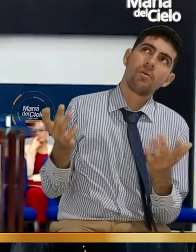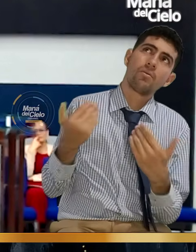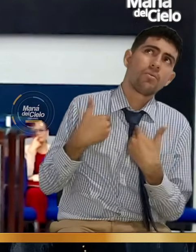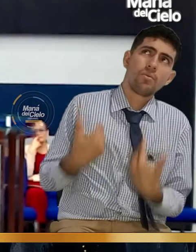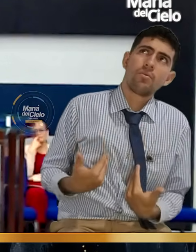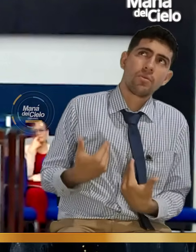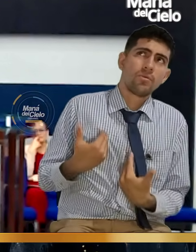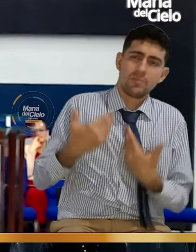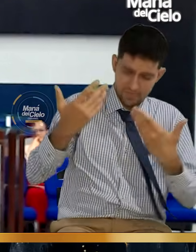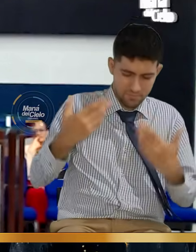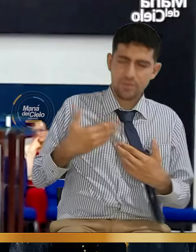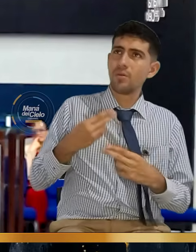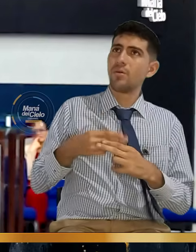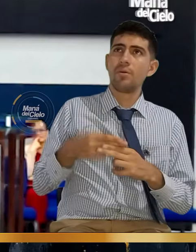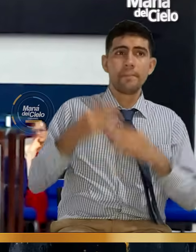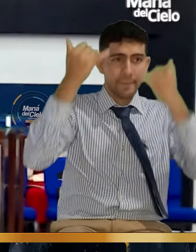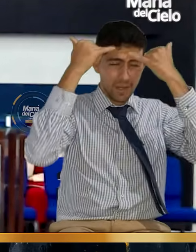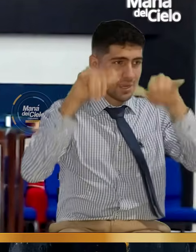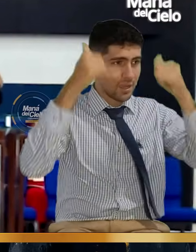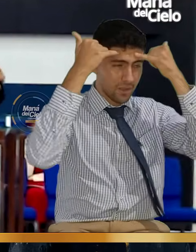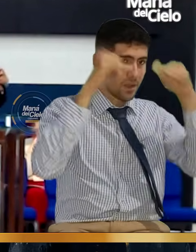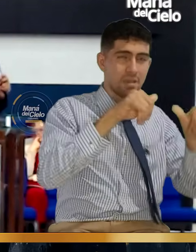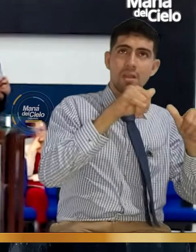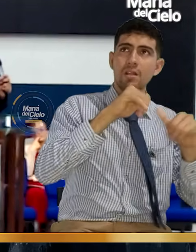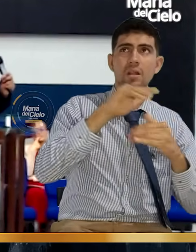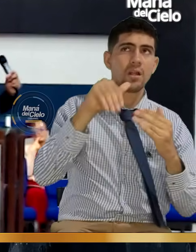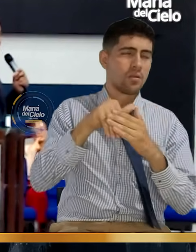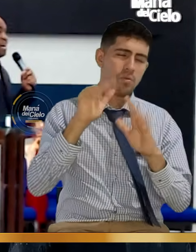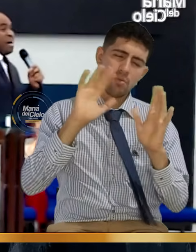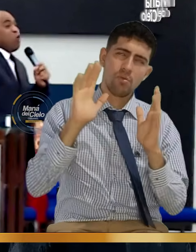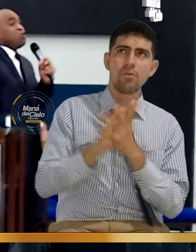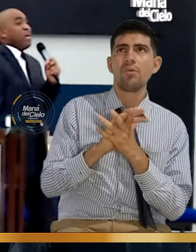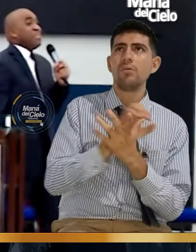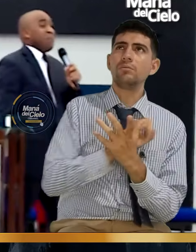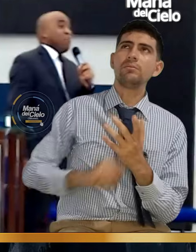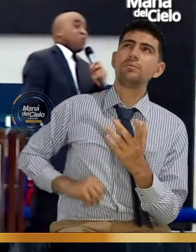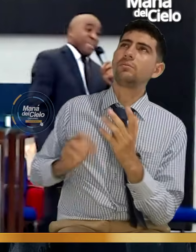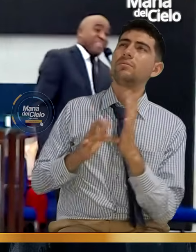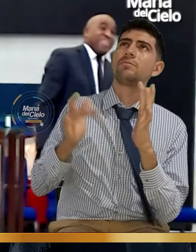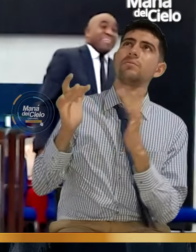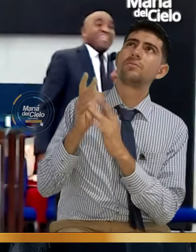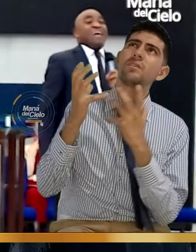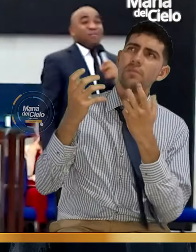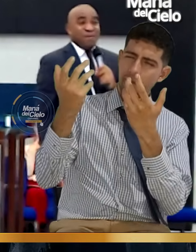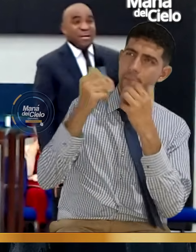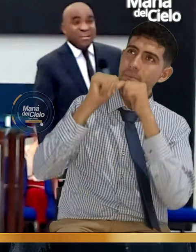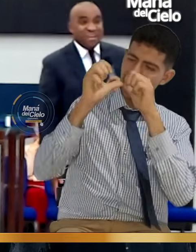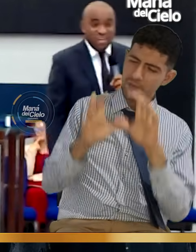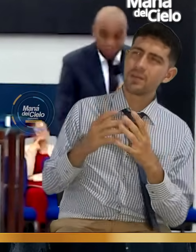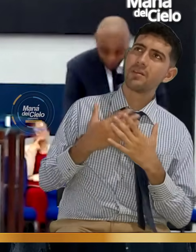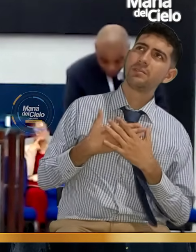Y luchó Jacob con Dios en Peniel. Dice la Biblia que Dios le decía a Jacob: suéltame porque raya el